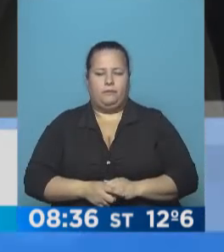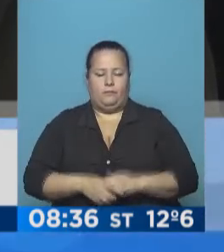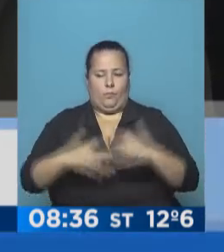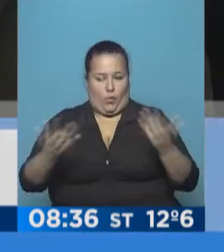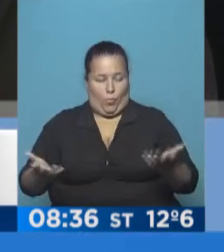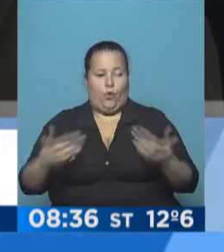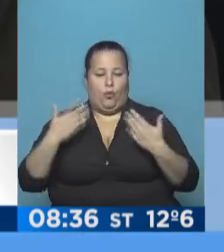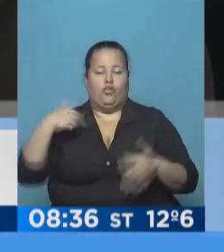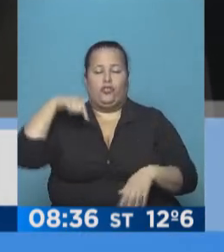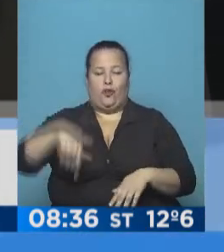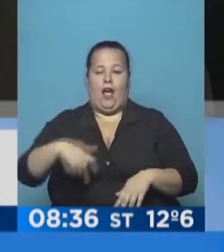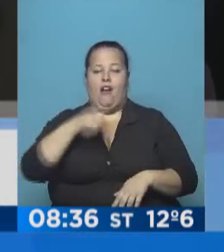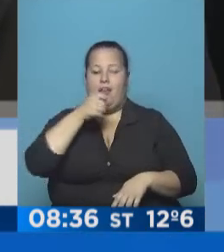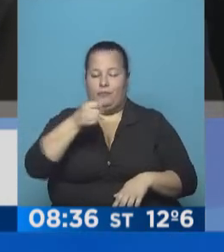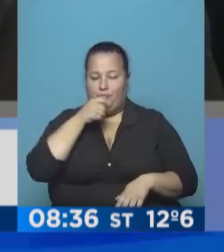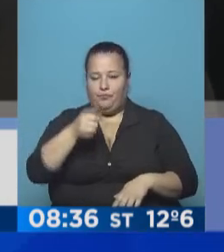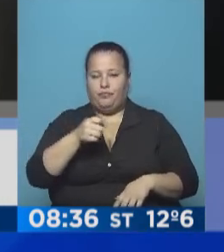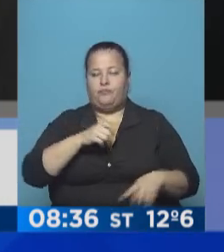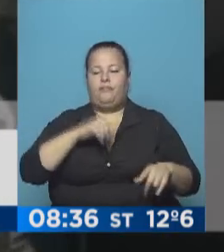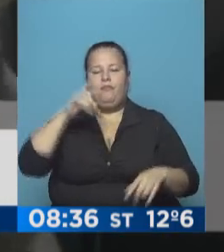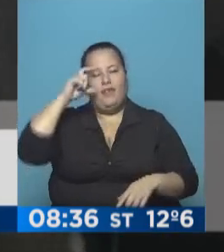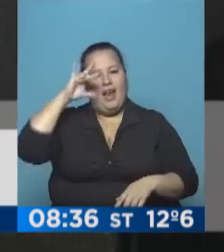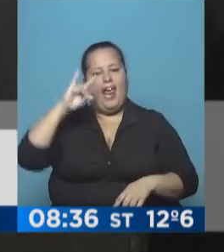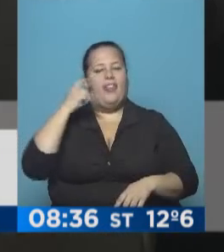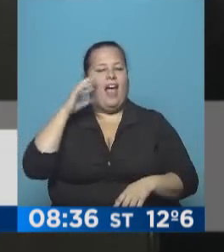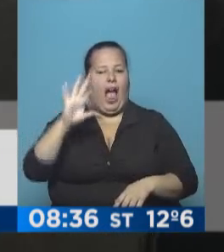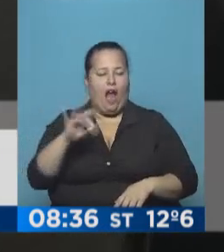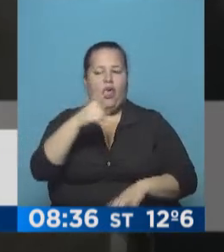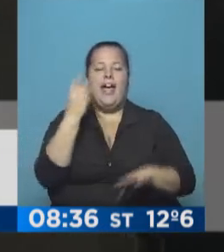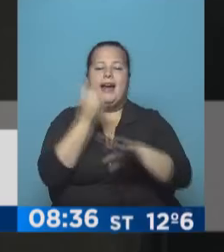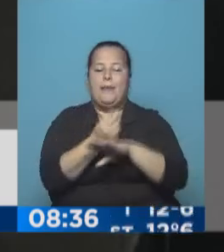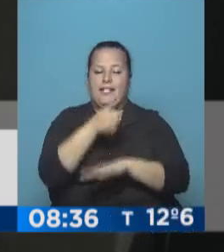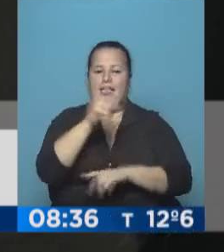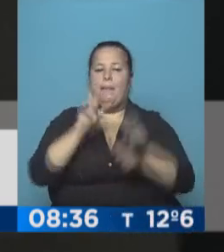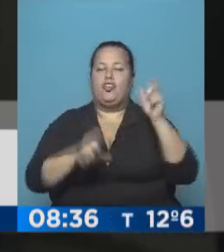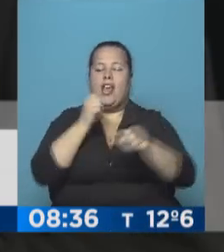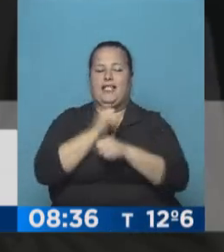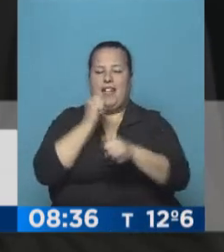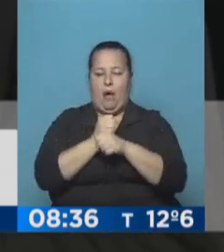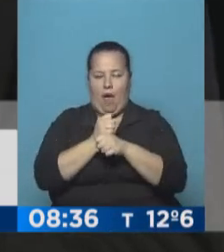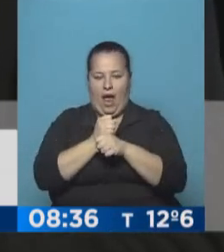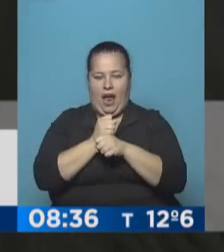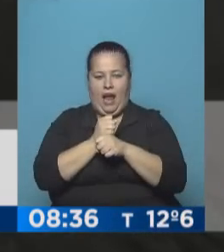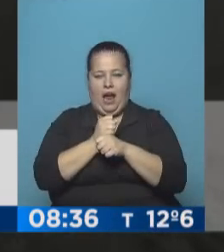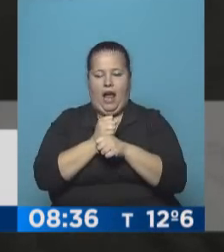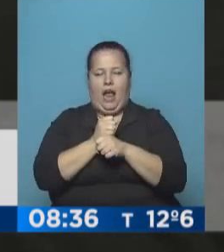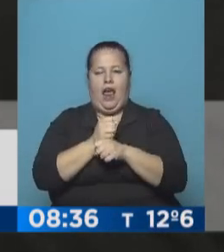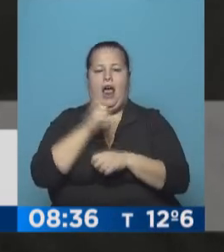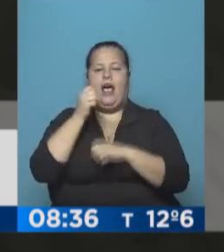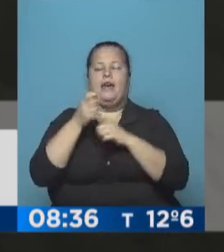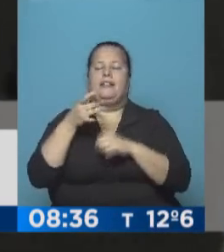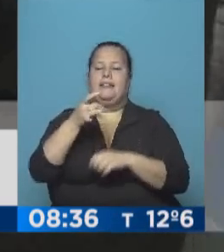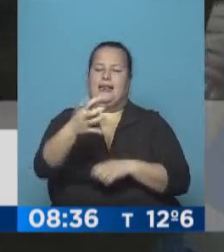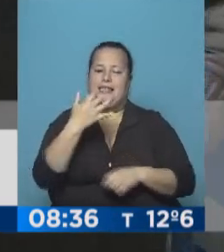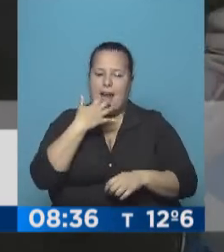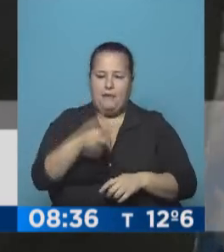Por eso estamos en comunicación con Edgardo Reynoso, él representa a los trabajadores de la línea